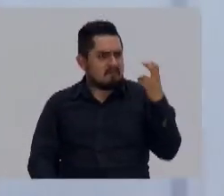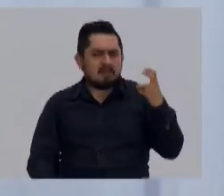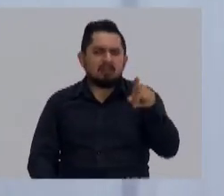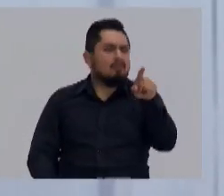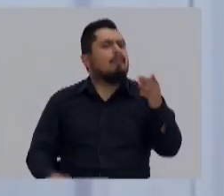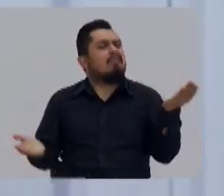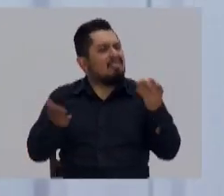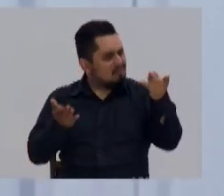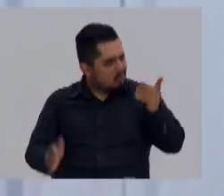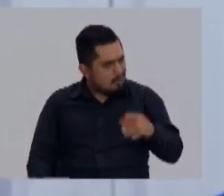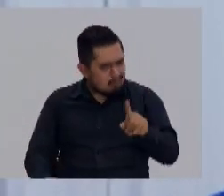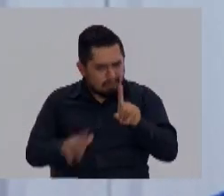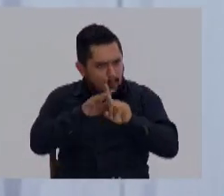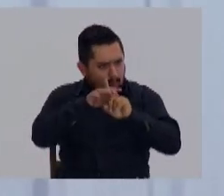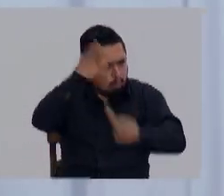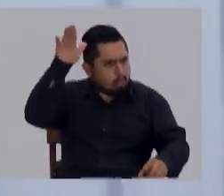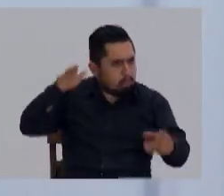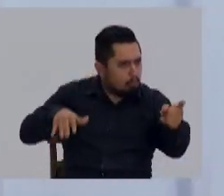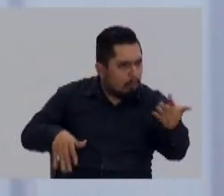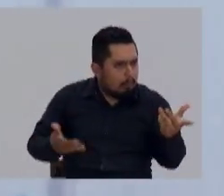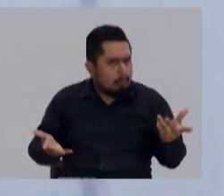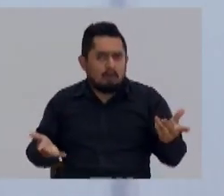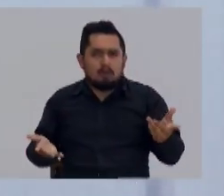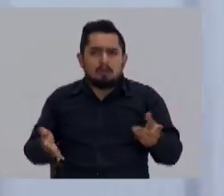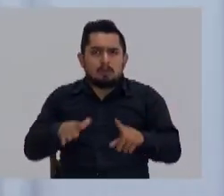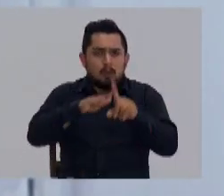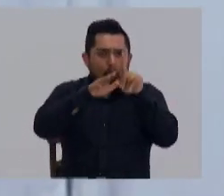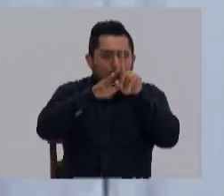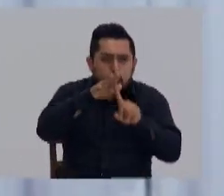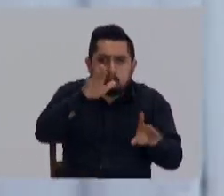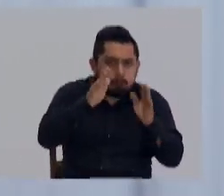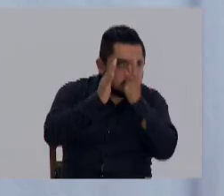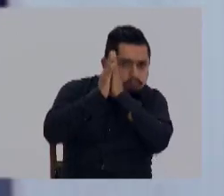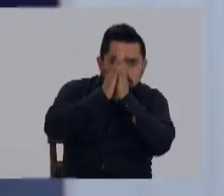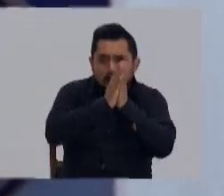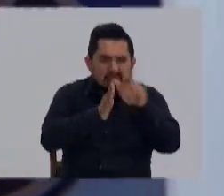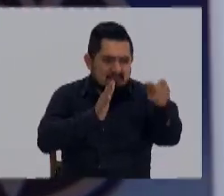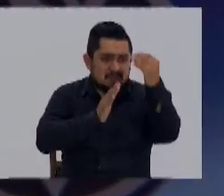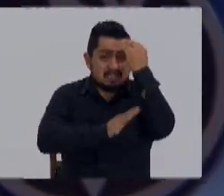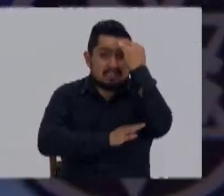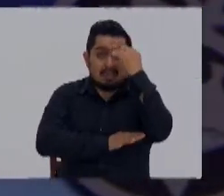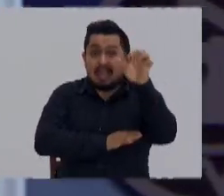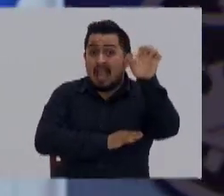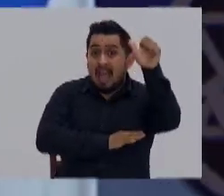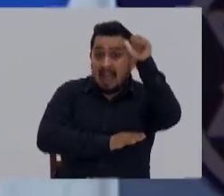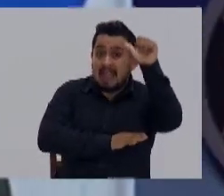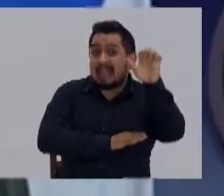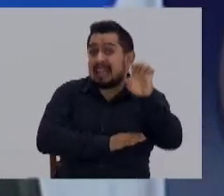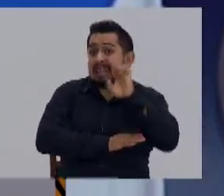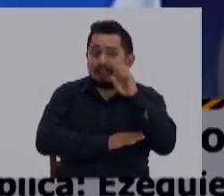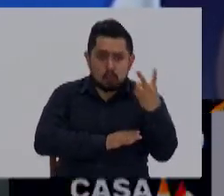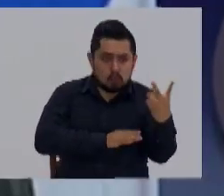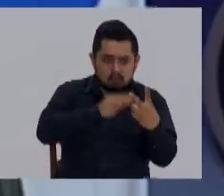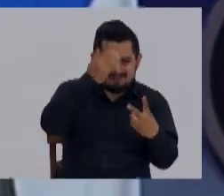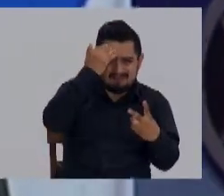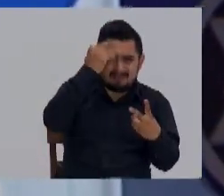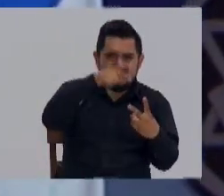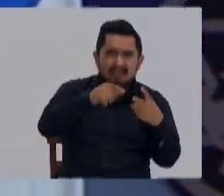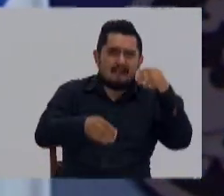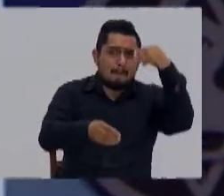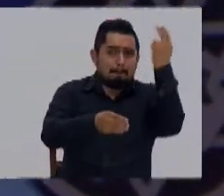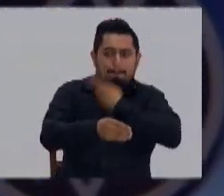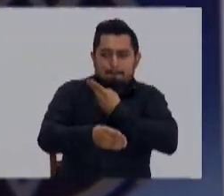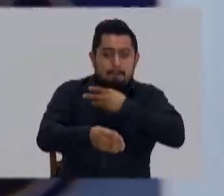te has hecho tú? Ellos se escondieron porque había entrado la maldad a ellos, el pecado a ellos. Y